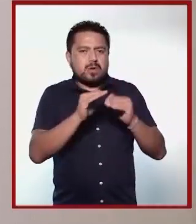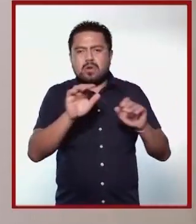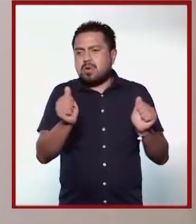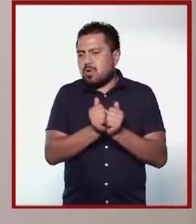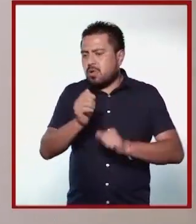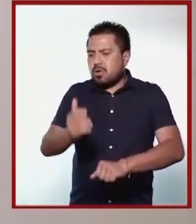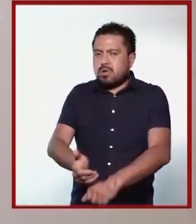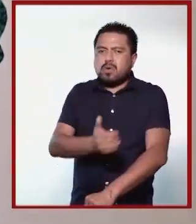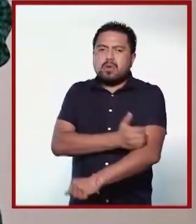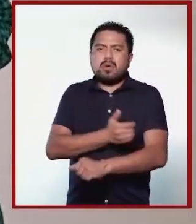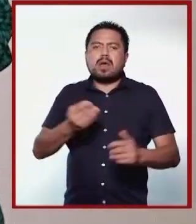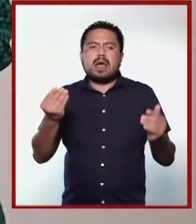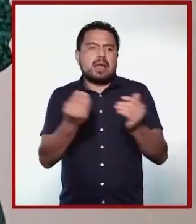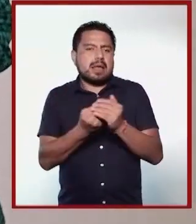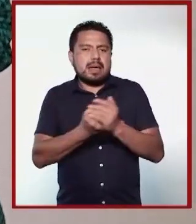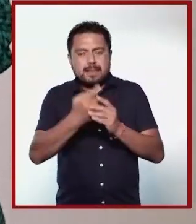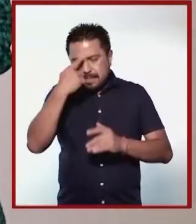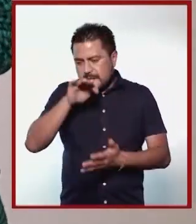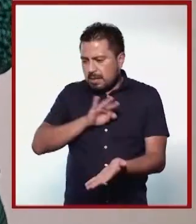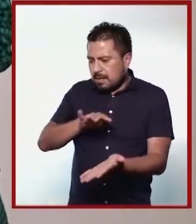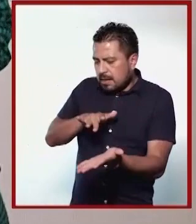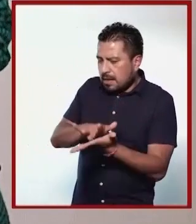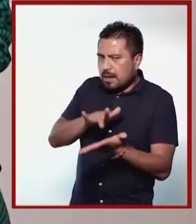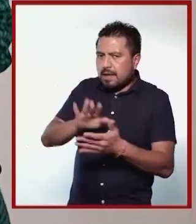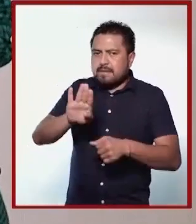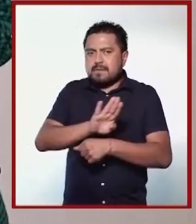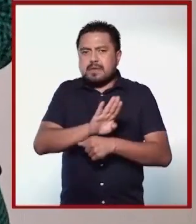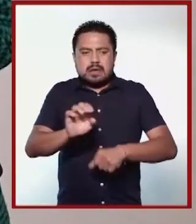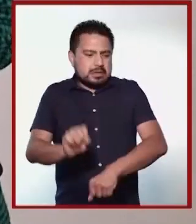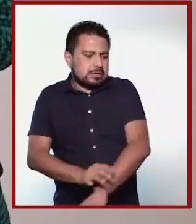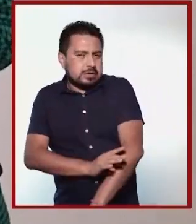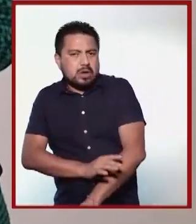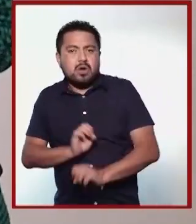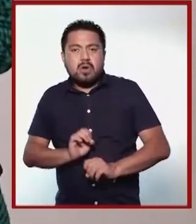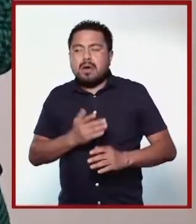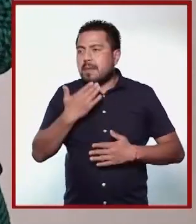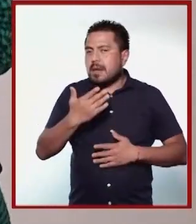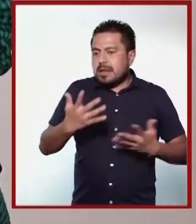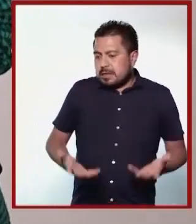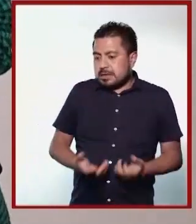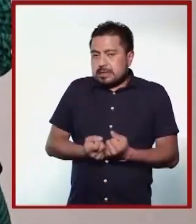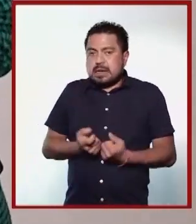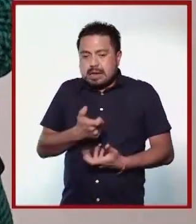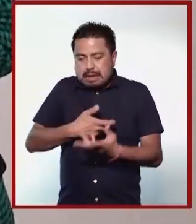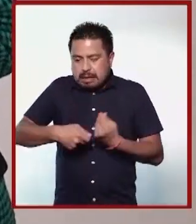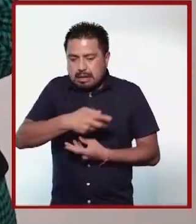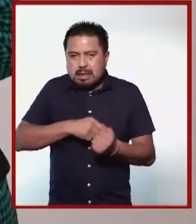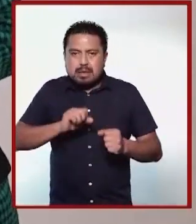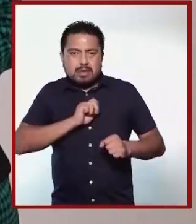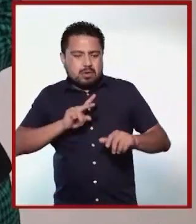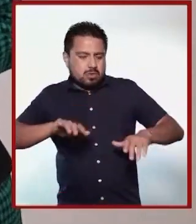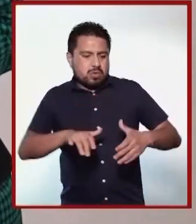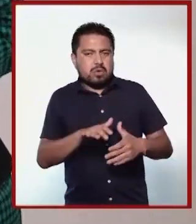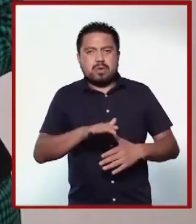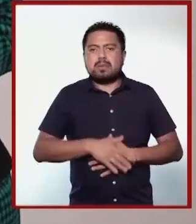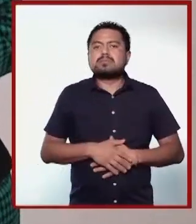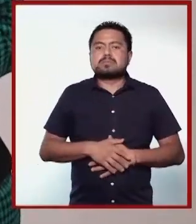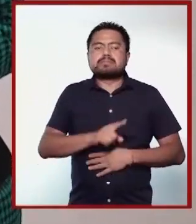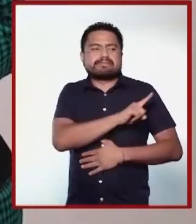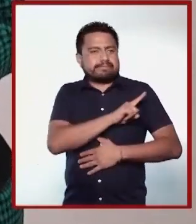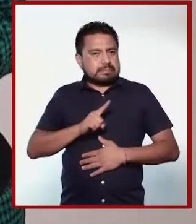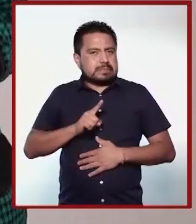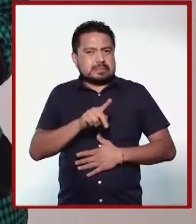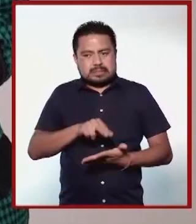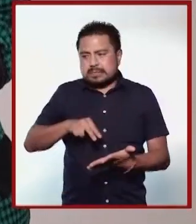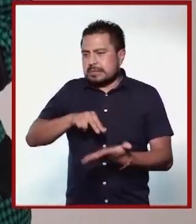compañeras y compañeros de clase para apoyar el bienestar emocional o bien la recuperación económica de nuestra comunidad. Debemos tener